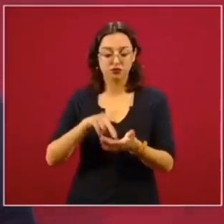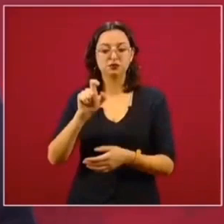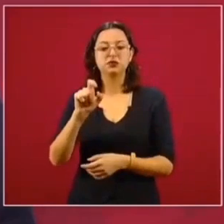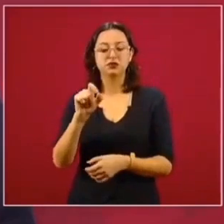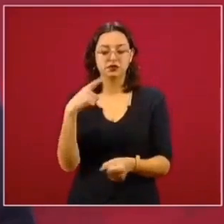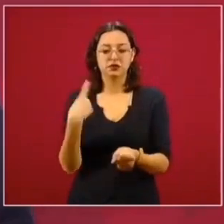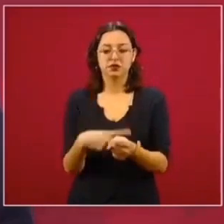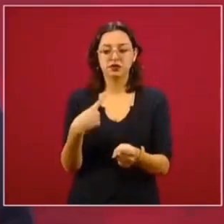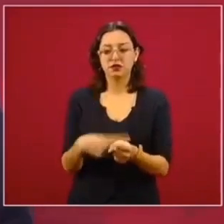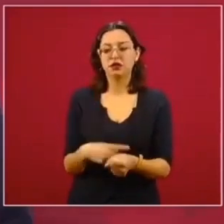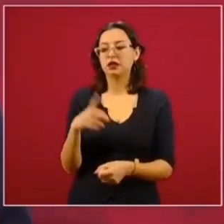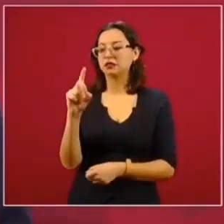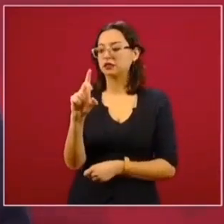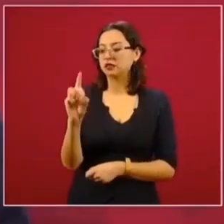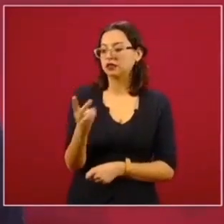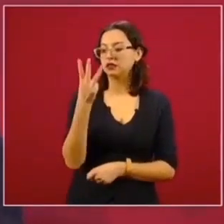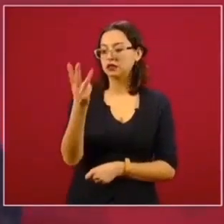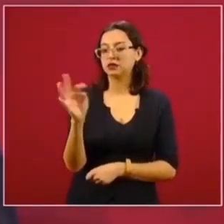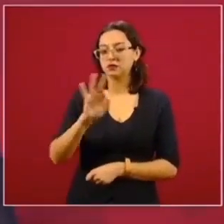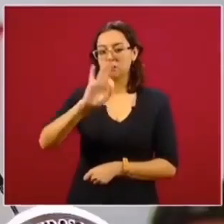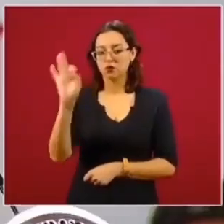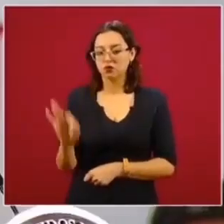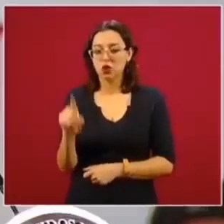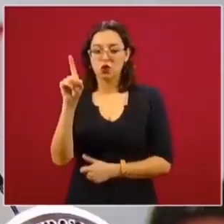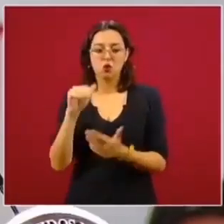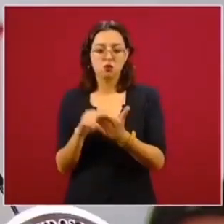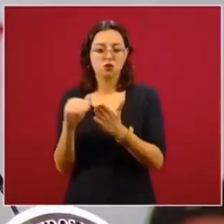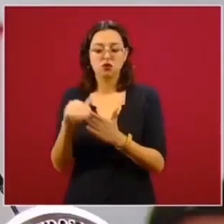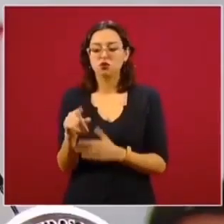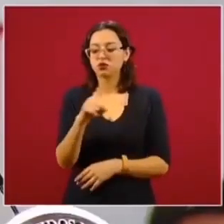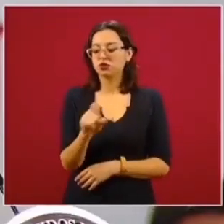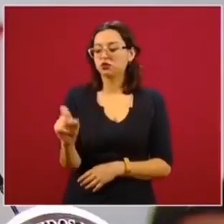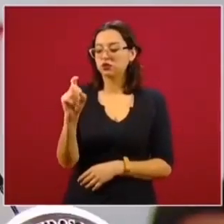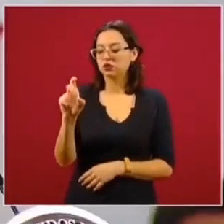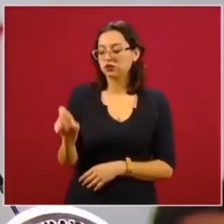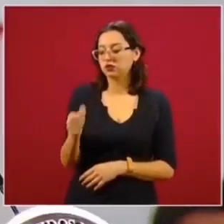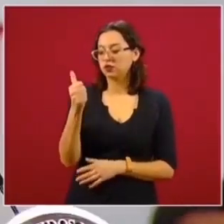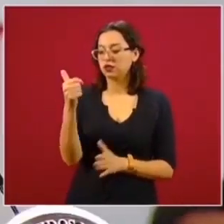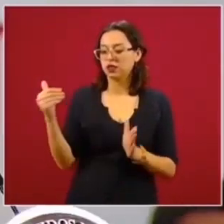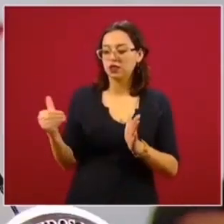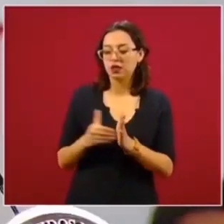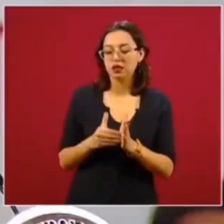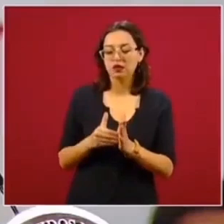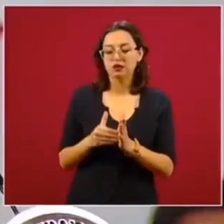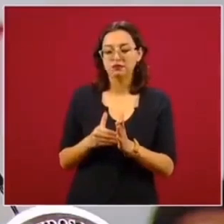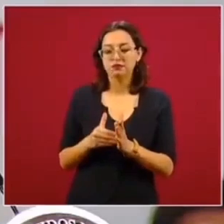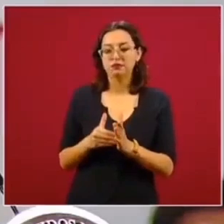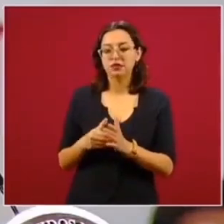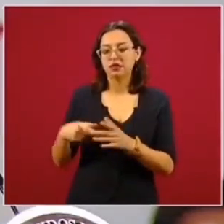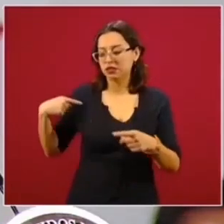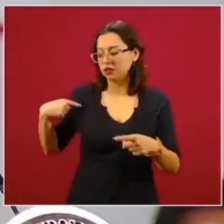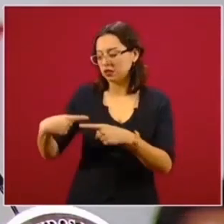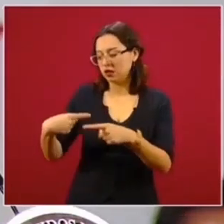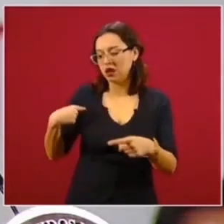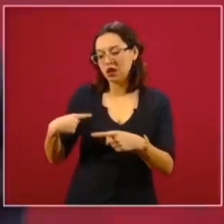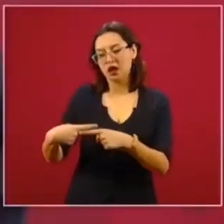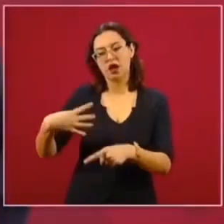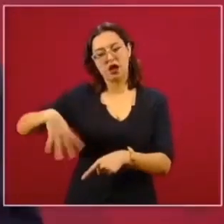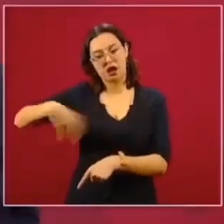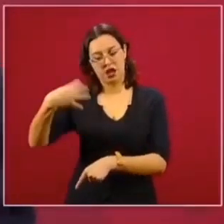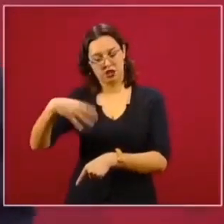enfermedad 33% de ellas que son más de un millón 136 mil han ocurrido en los últimos